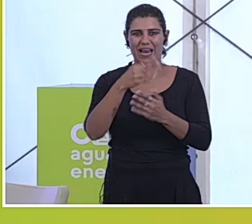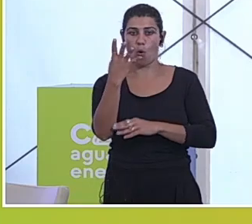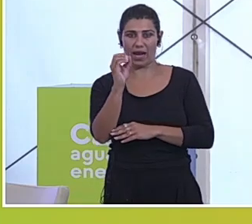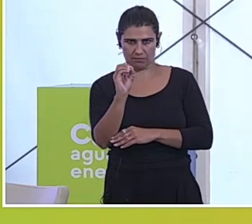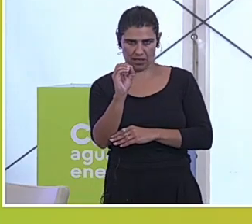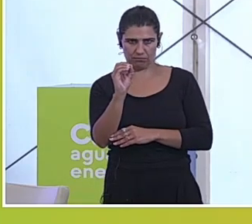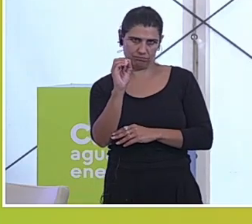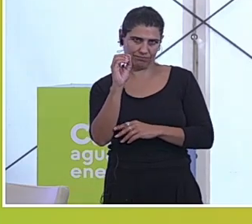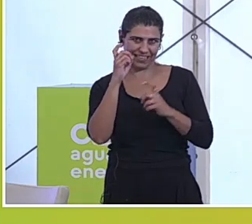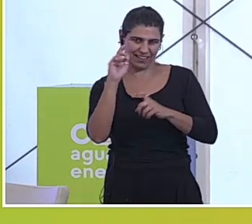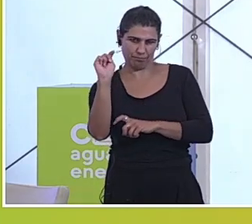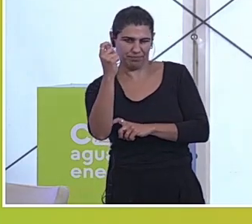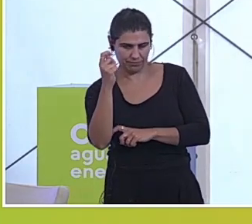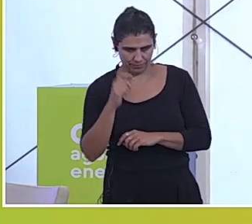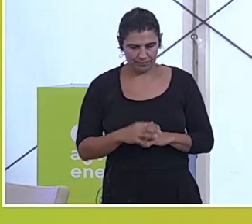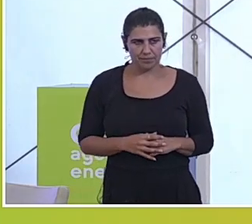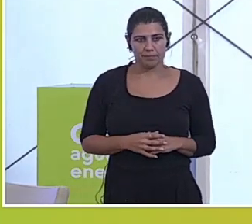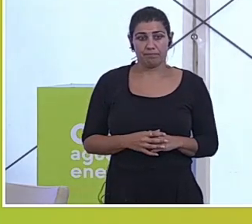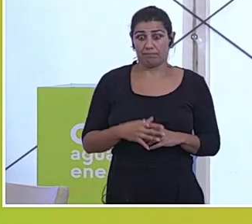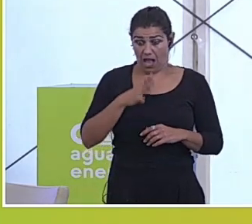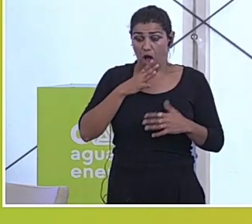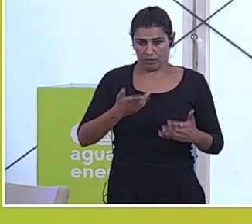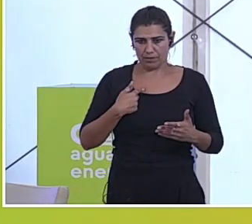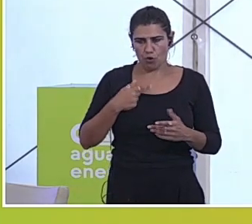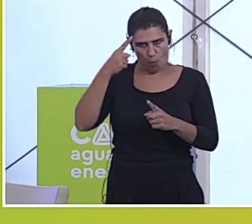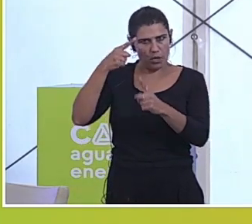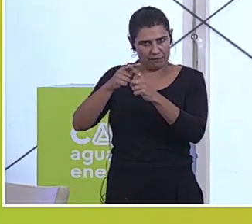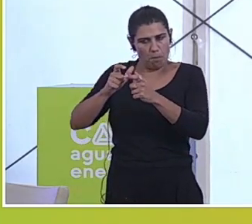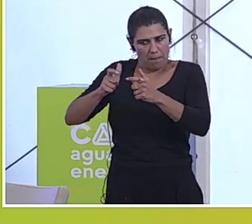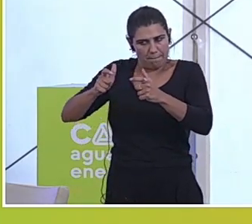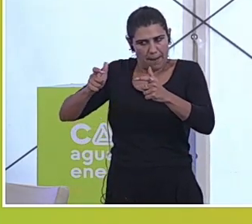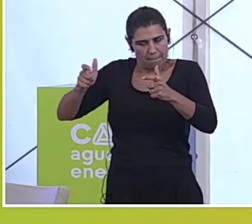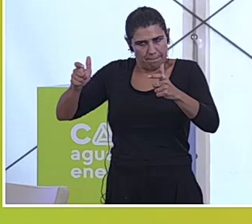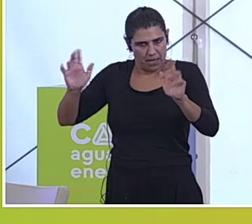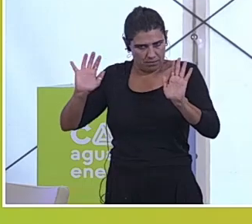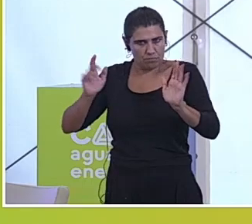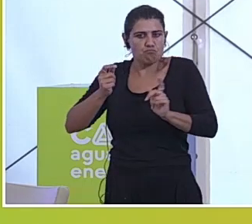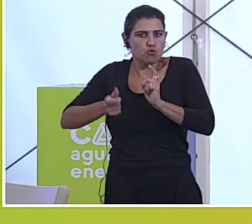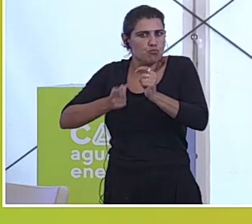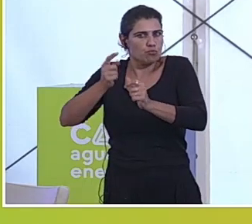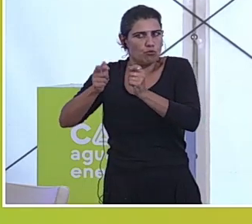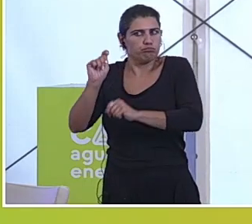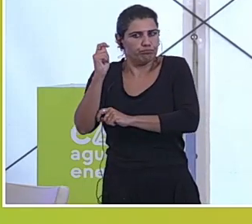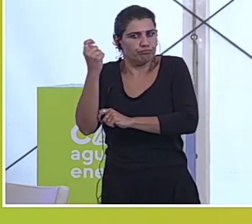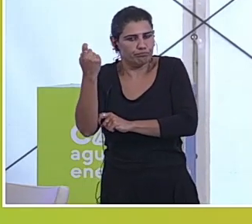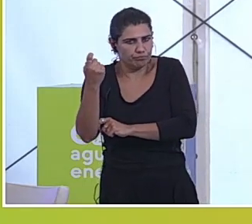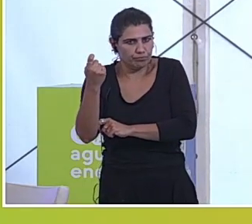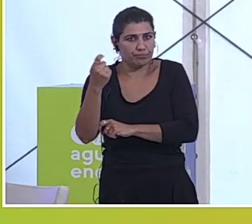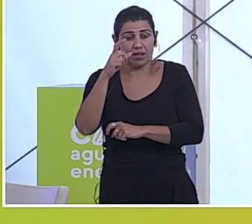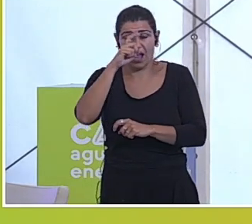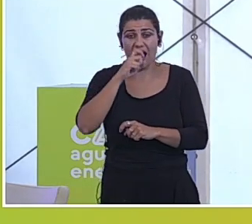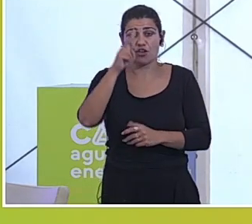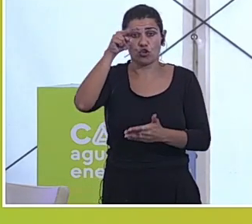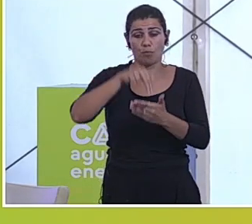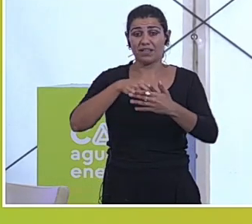que realmente está aumentando ese objetivo, ¿no? O mejor dicho, lo que se ha ido consiguiendo. Antes del año